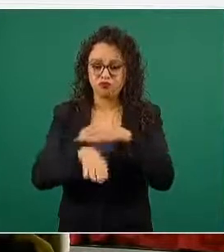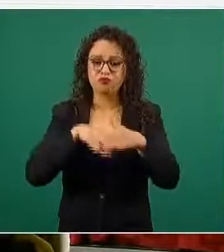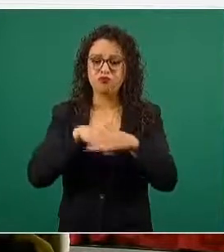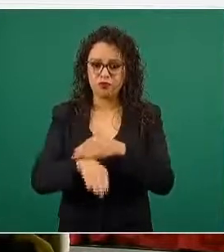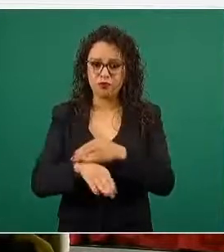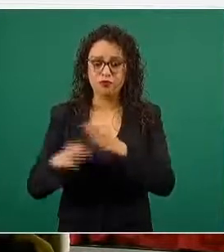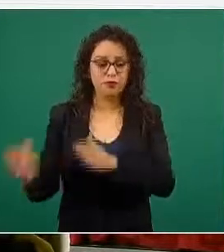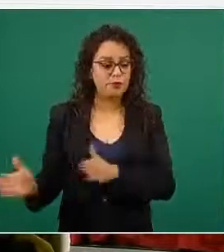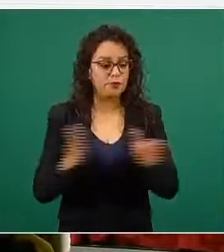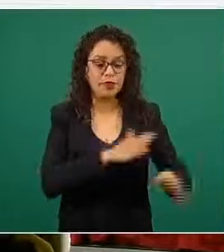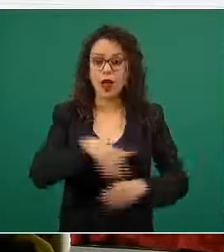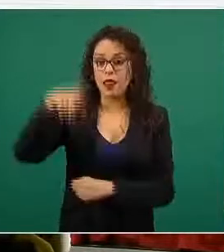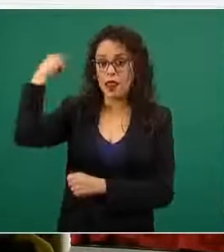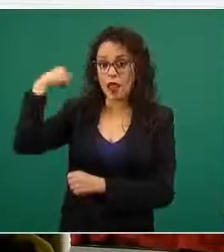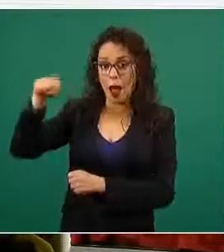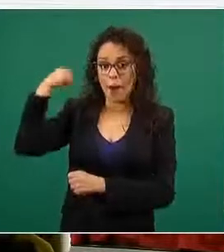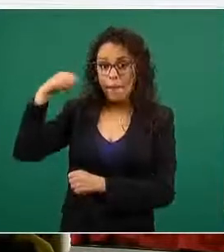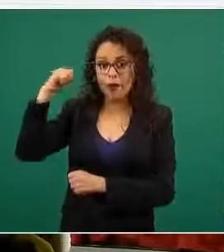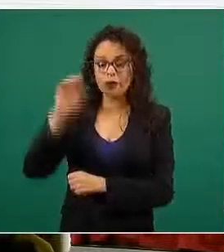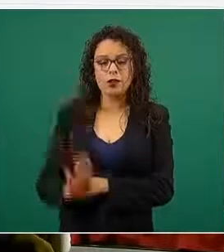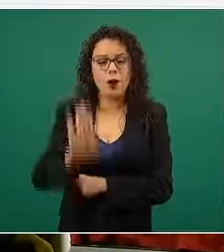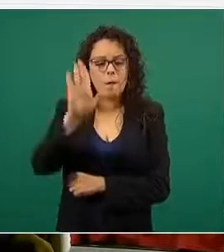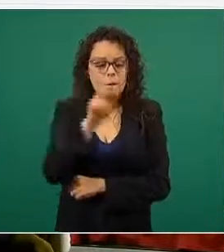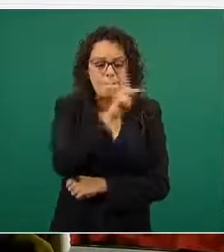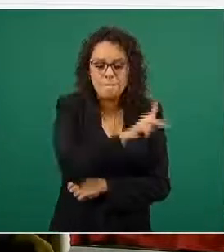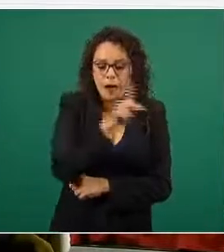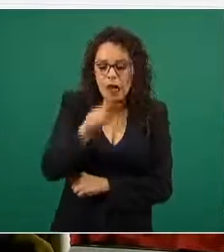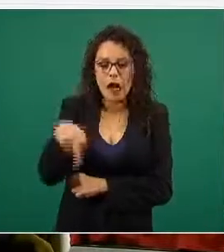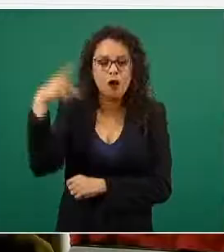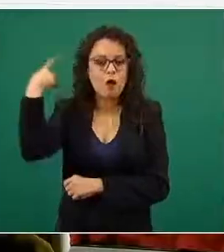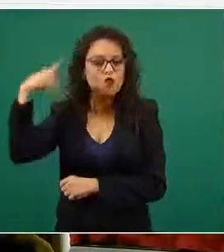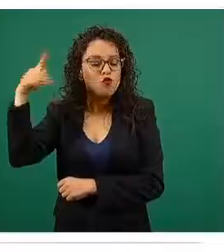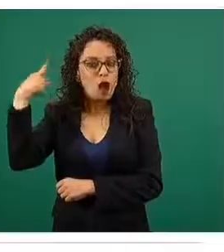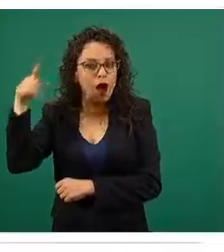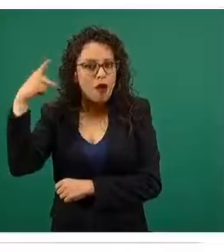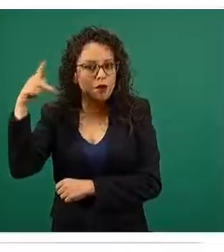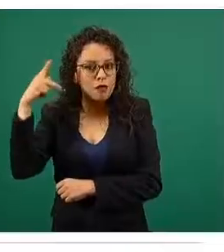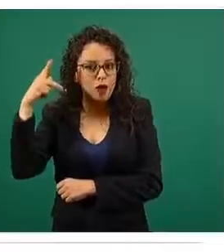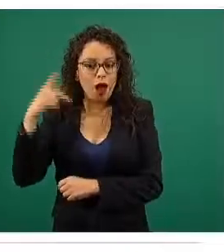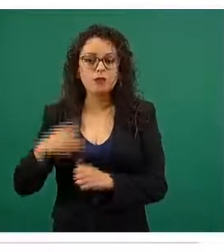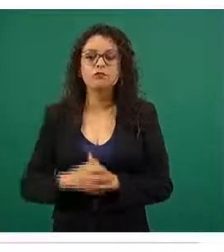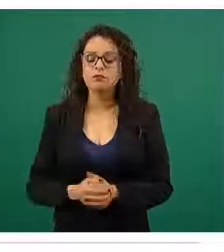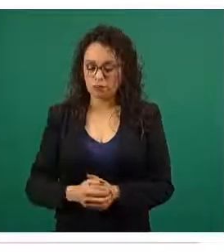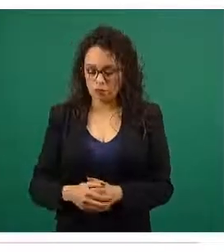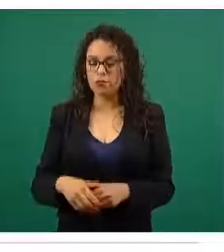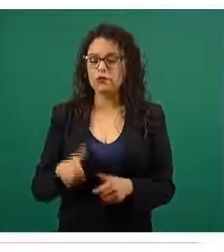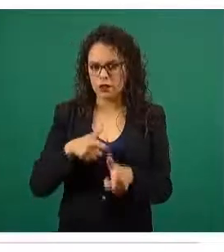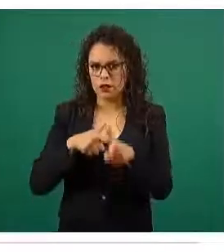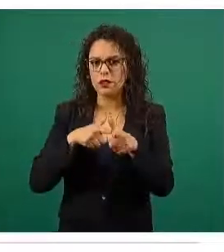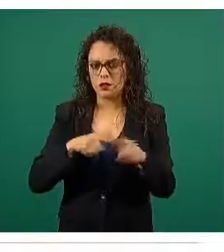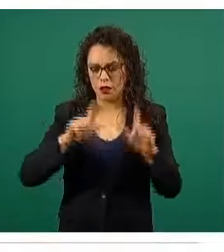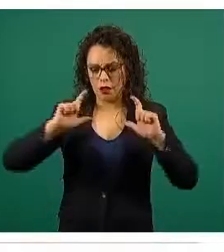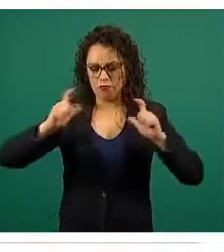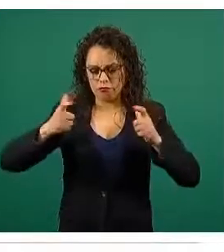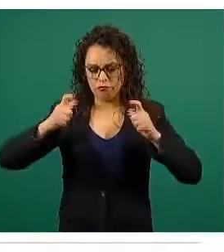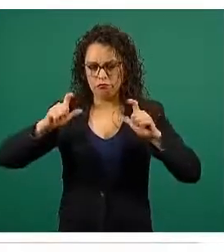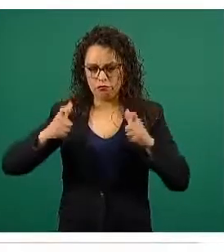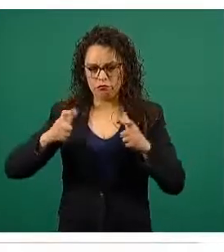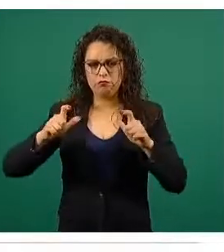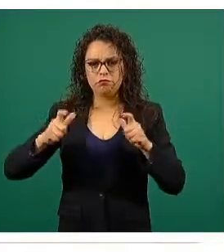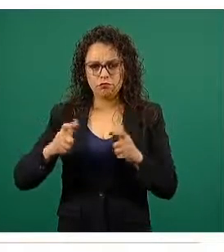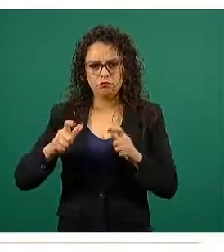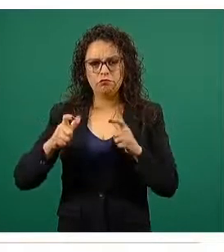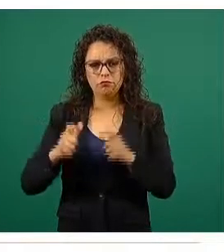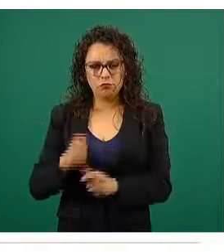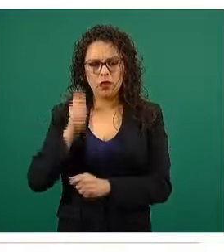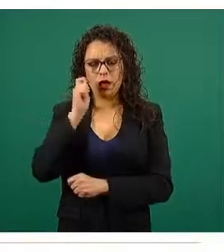Tabasco, semejante a Puebla, es un patrón muy semejante a Puebla, reducción sostenida durante